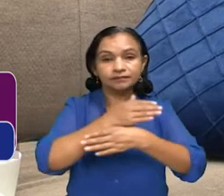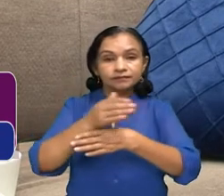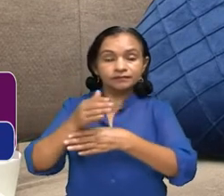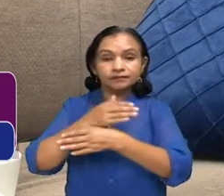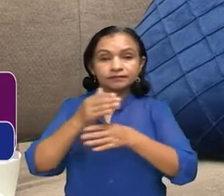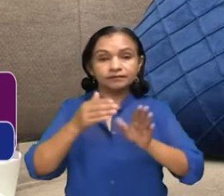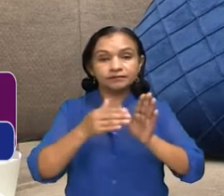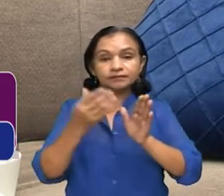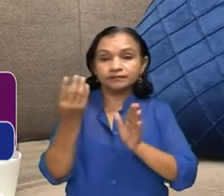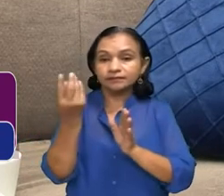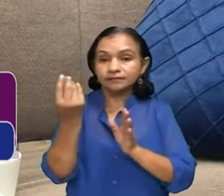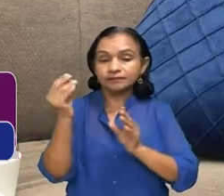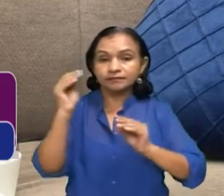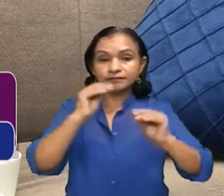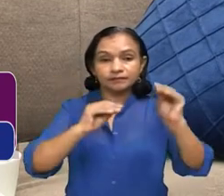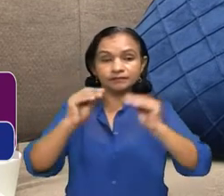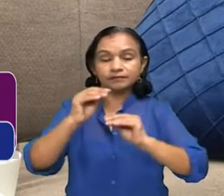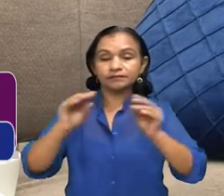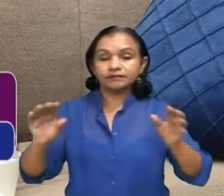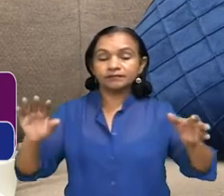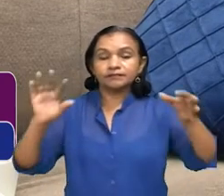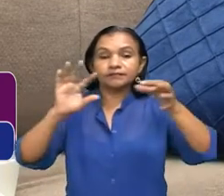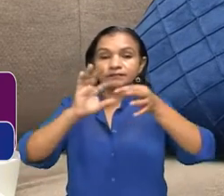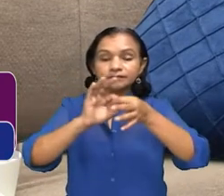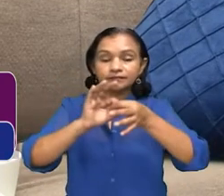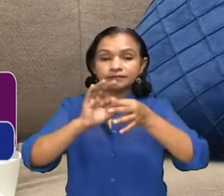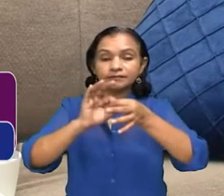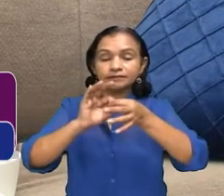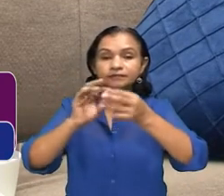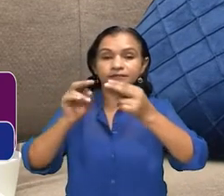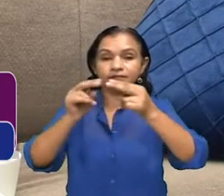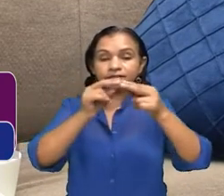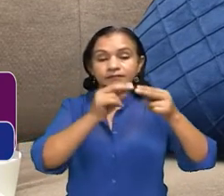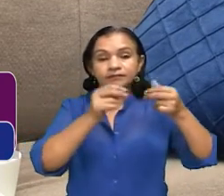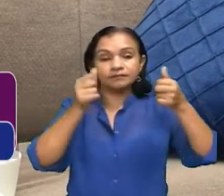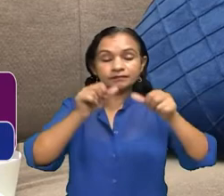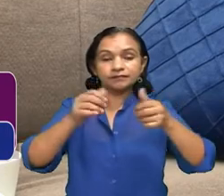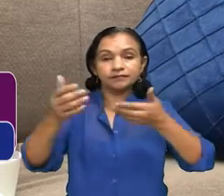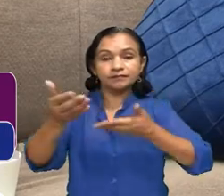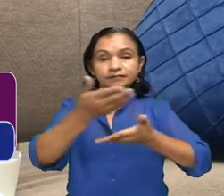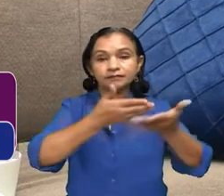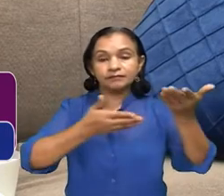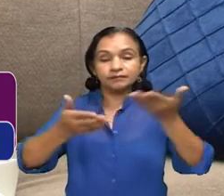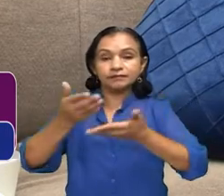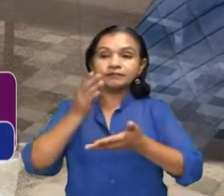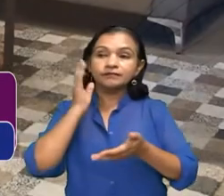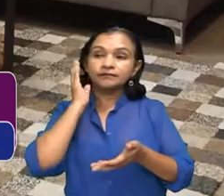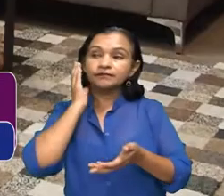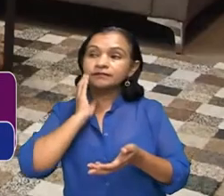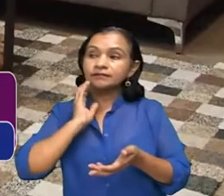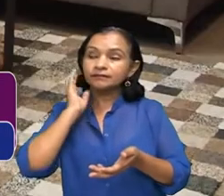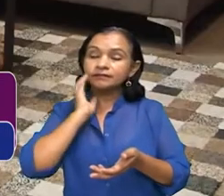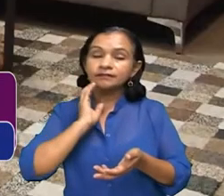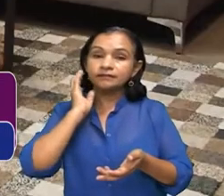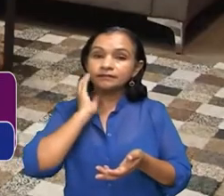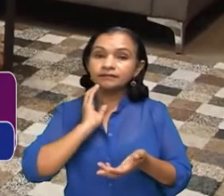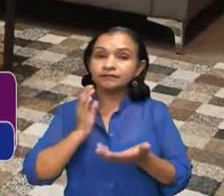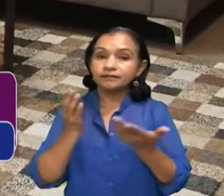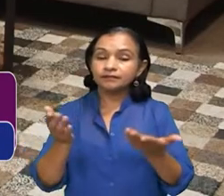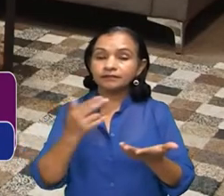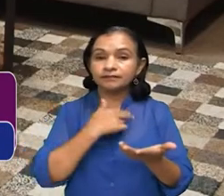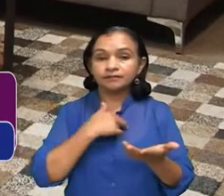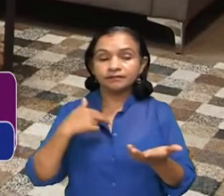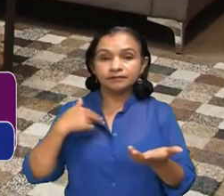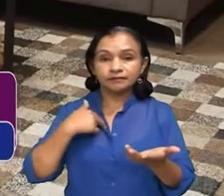modelo de economía creativa, se junten y homologuicen, compartan su experiencia y sus